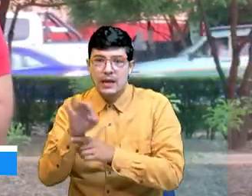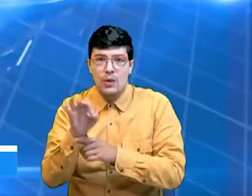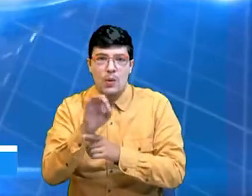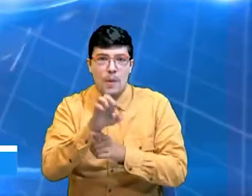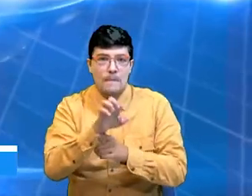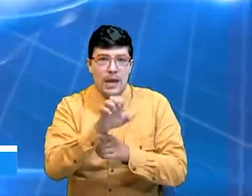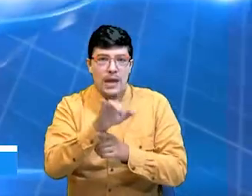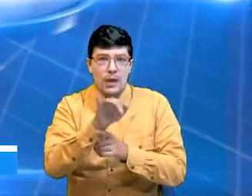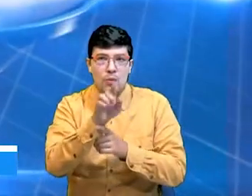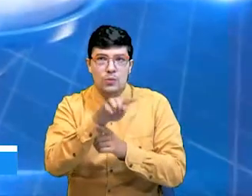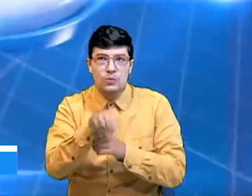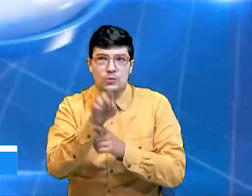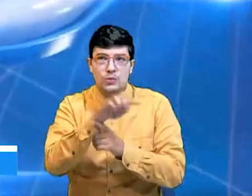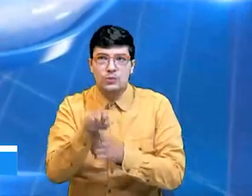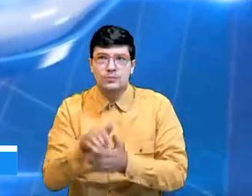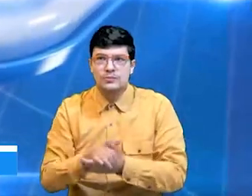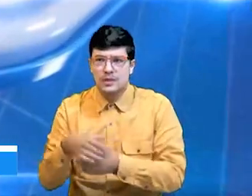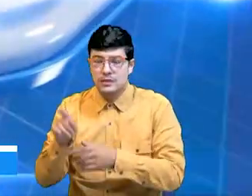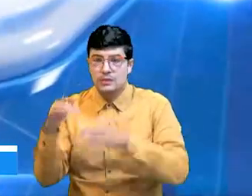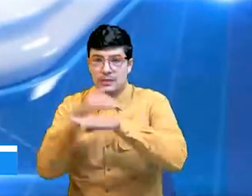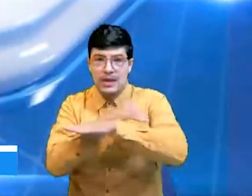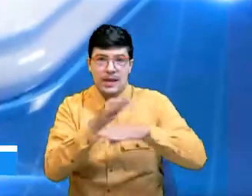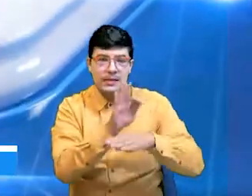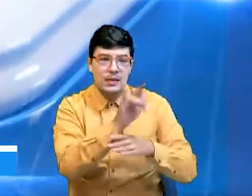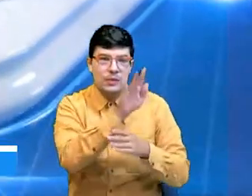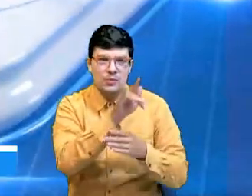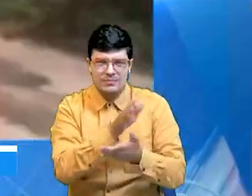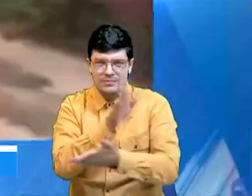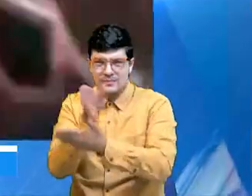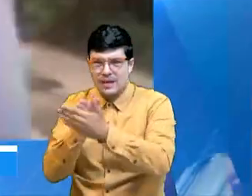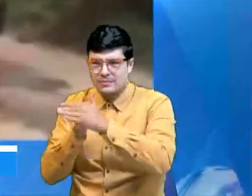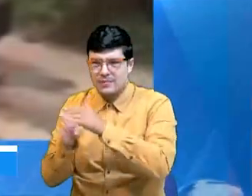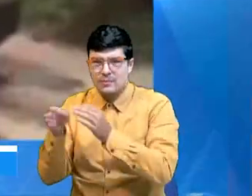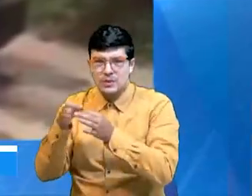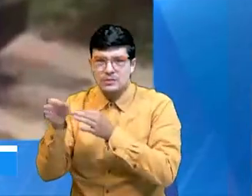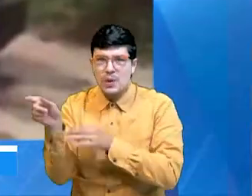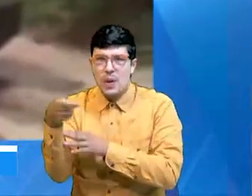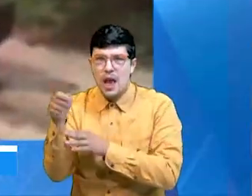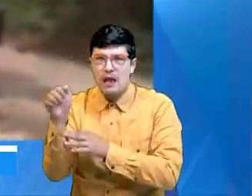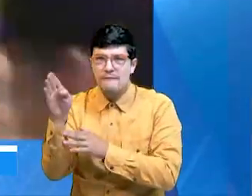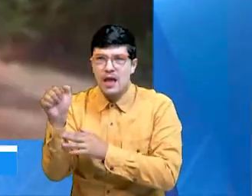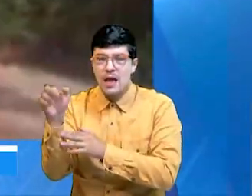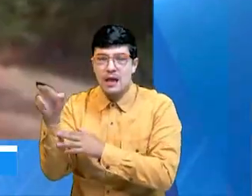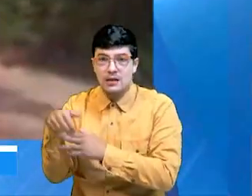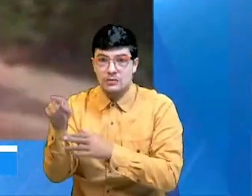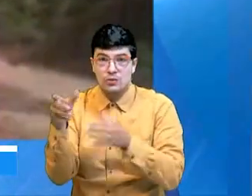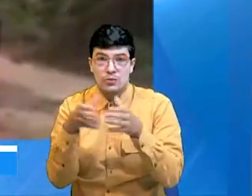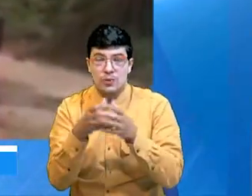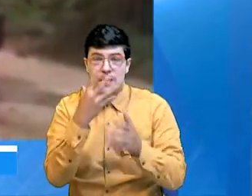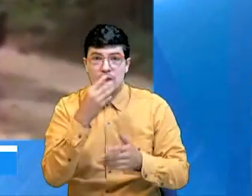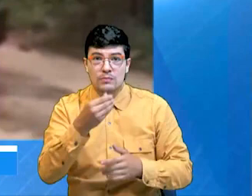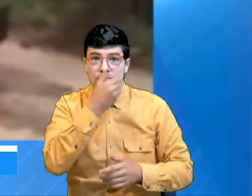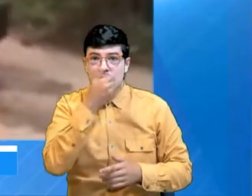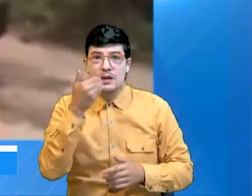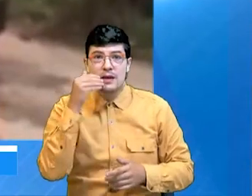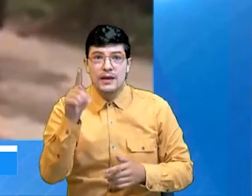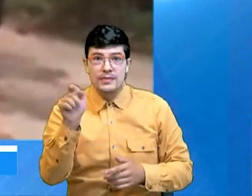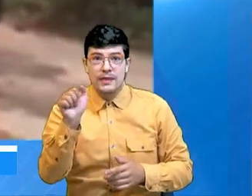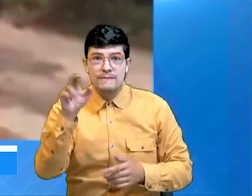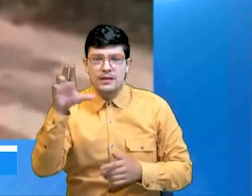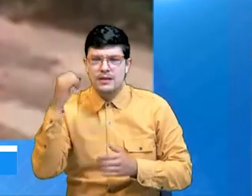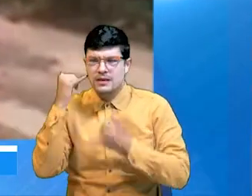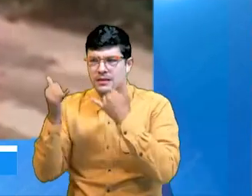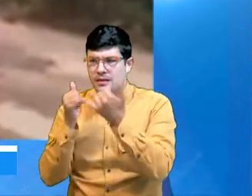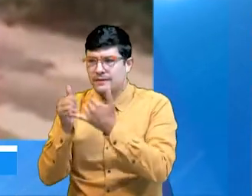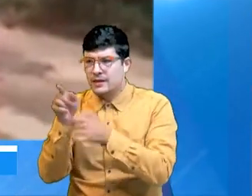pelusos. En la vía Tibú-La Gabarra, hombres armados, al parecer miembros de la disidencia de la FARC, habrían interceptado un camión que apoya